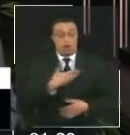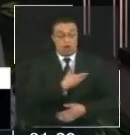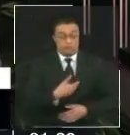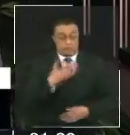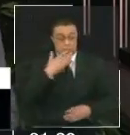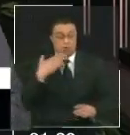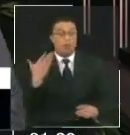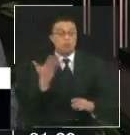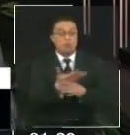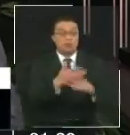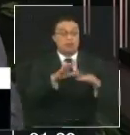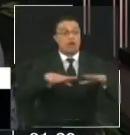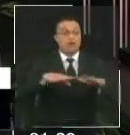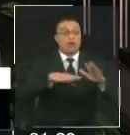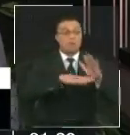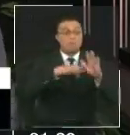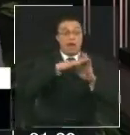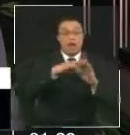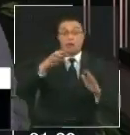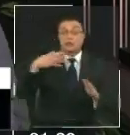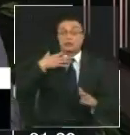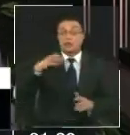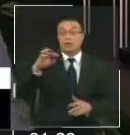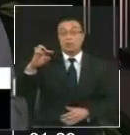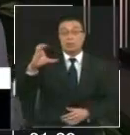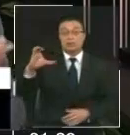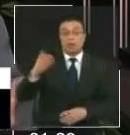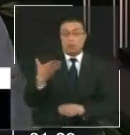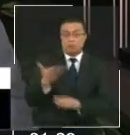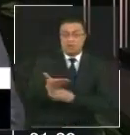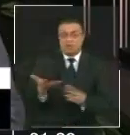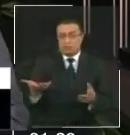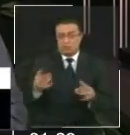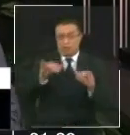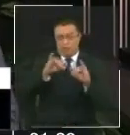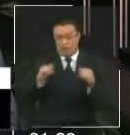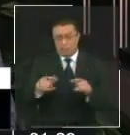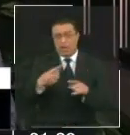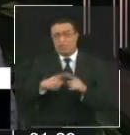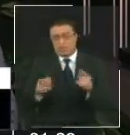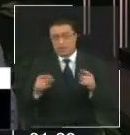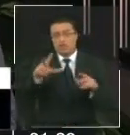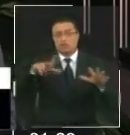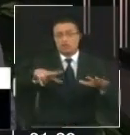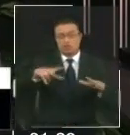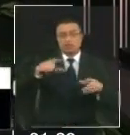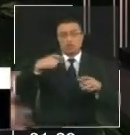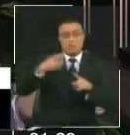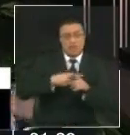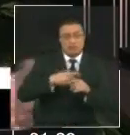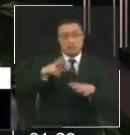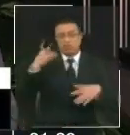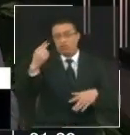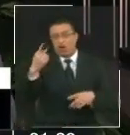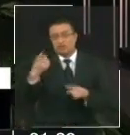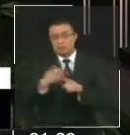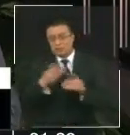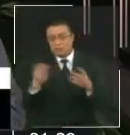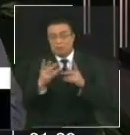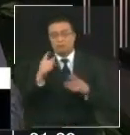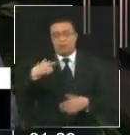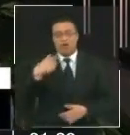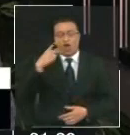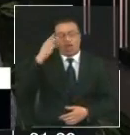que es algo mayor a lo que el mismo Partido Comunista había exigido. Era una fórmula distinta, en 18 meses, no en 12. Entonces, la verdad es que no se